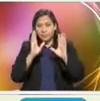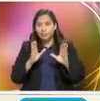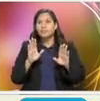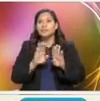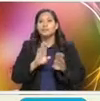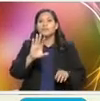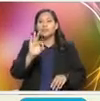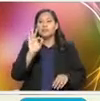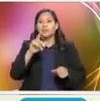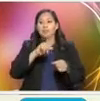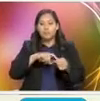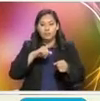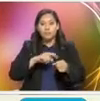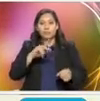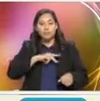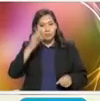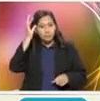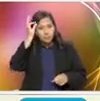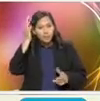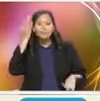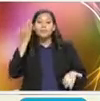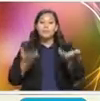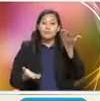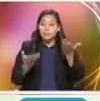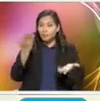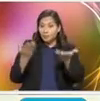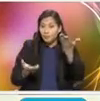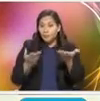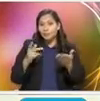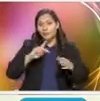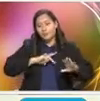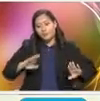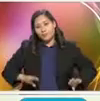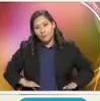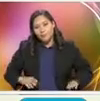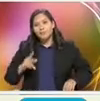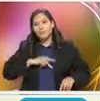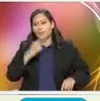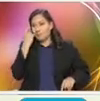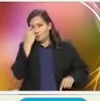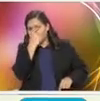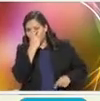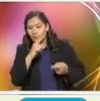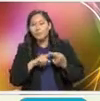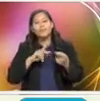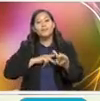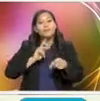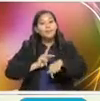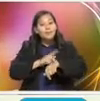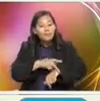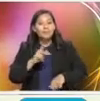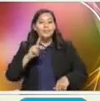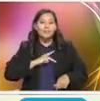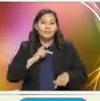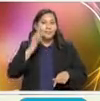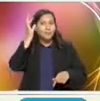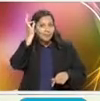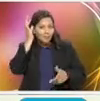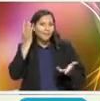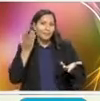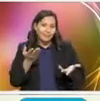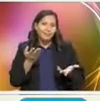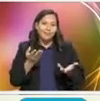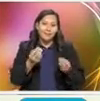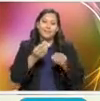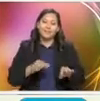a elegir el tono de nuestro cabello dependiendo de factores como son nuestros ojos, nuestra piel y también de nuestro cabello, porque